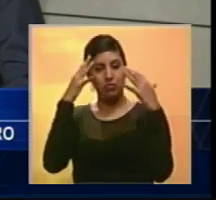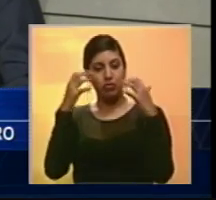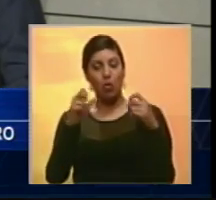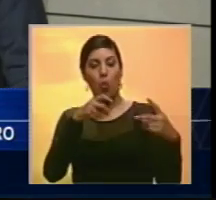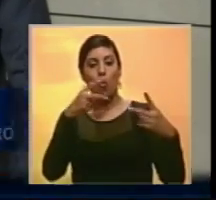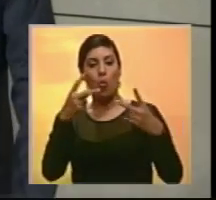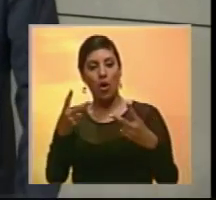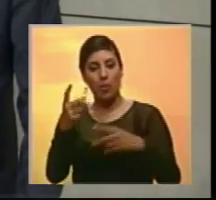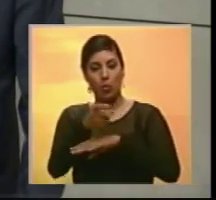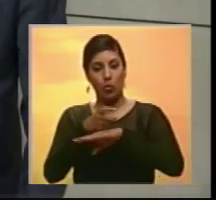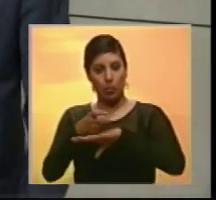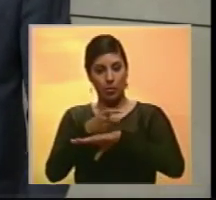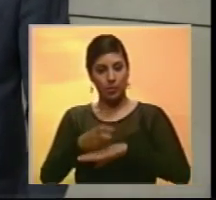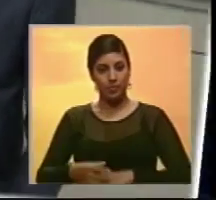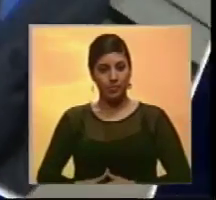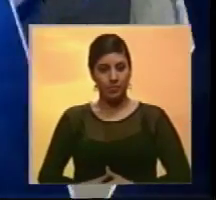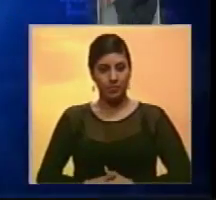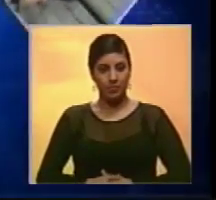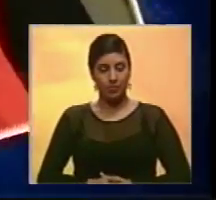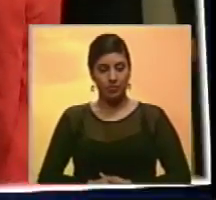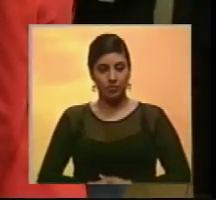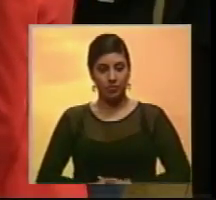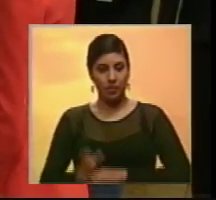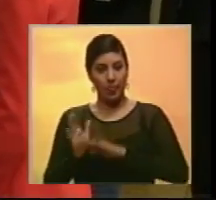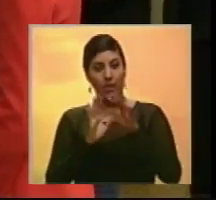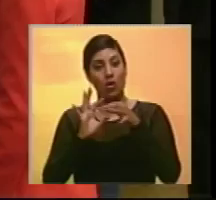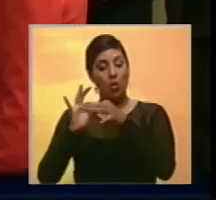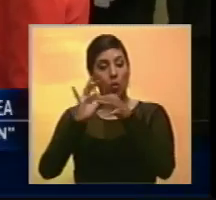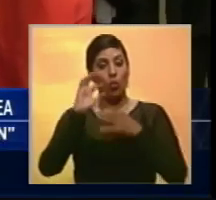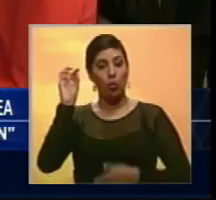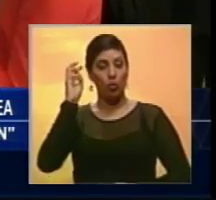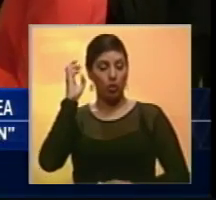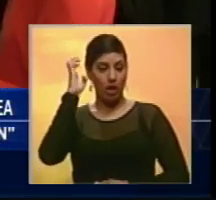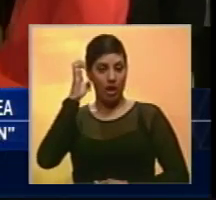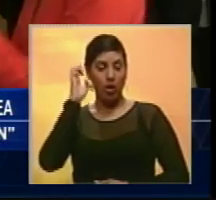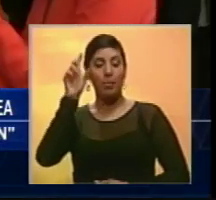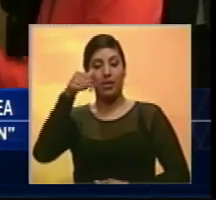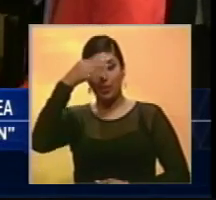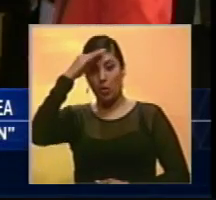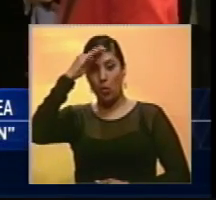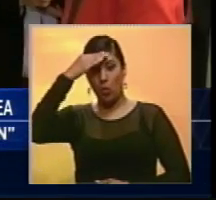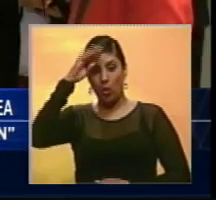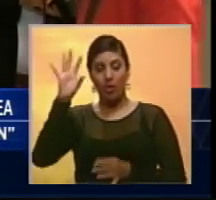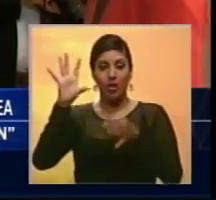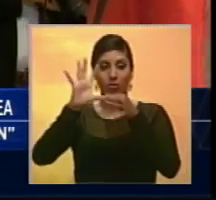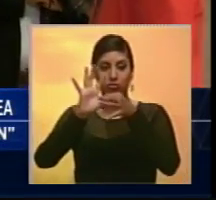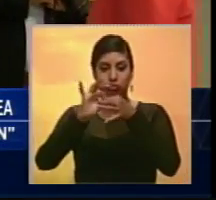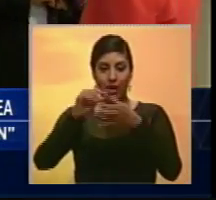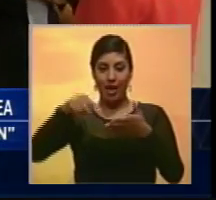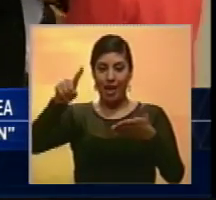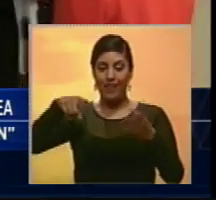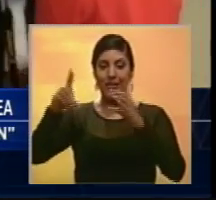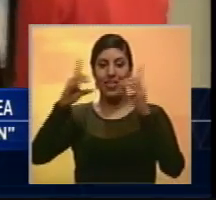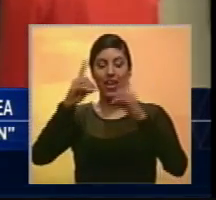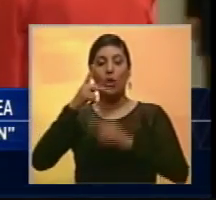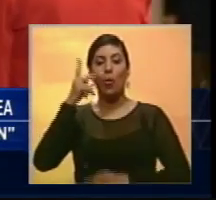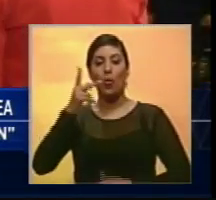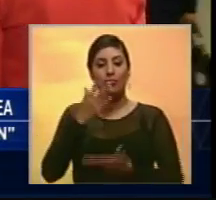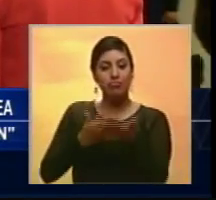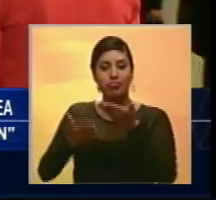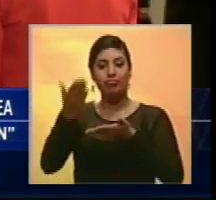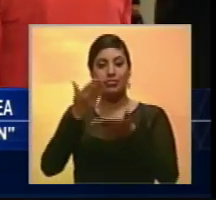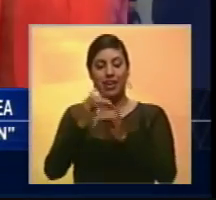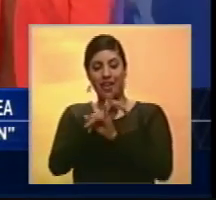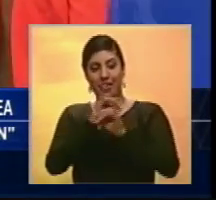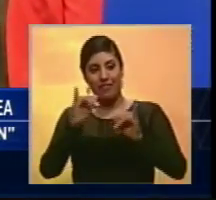un nuevo gobierno. La Unión Europea y Cuba firmaron hoy su primer acuerdo bilateral de diálogo político y cooperación,